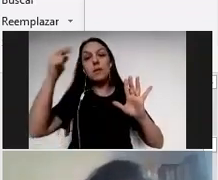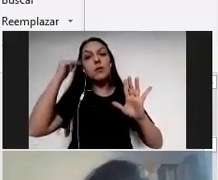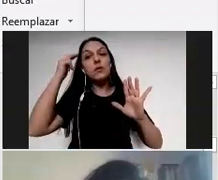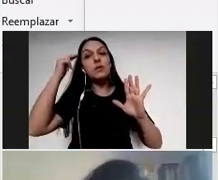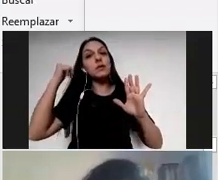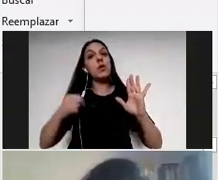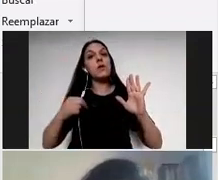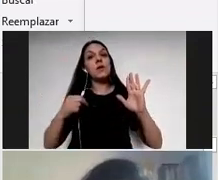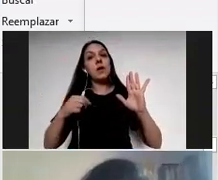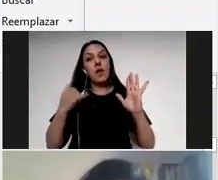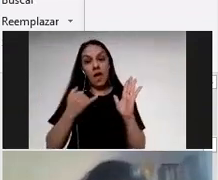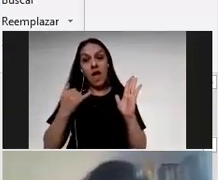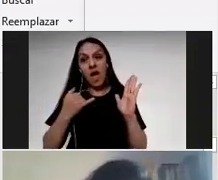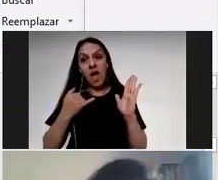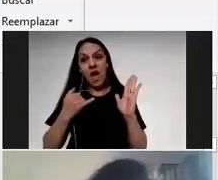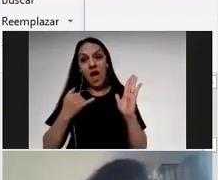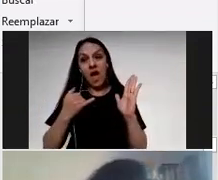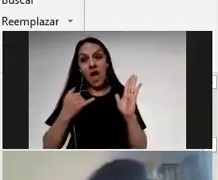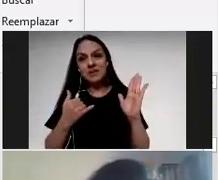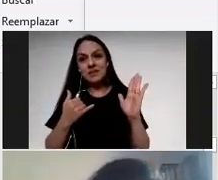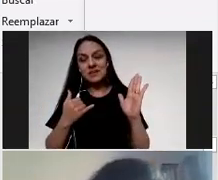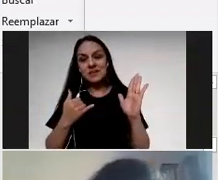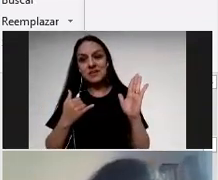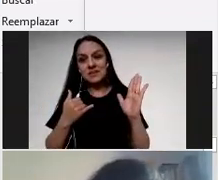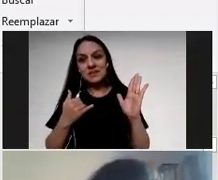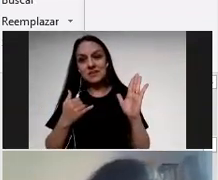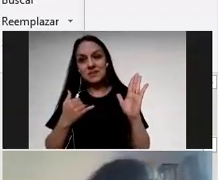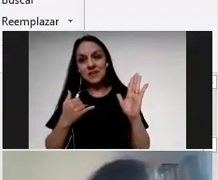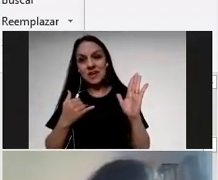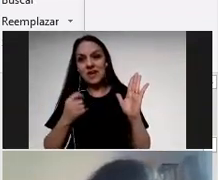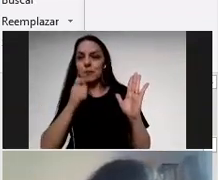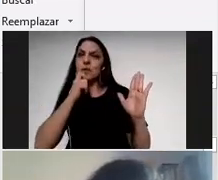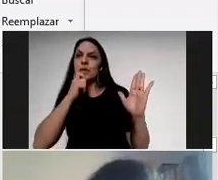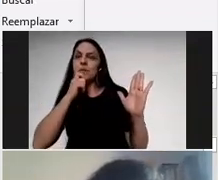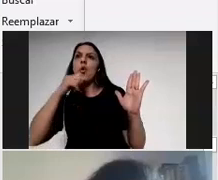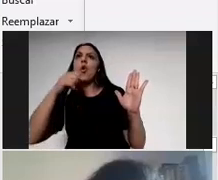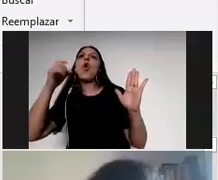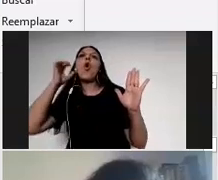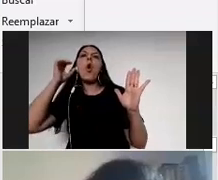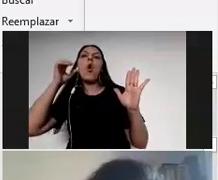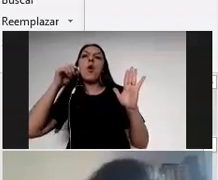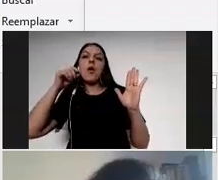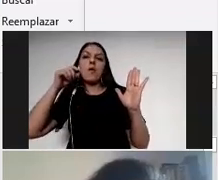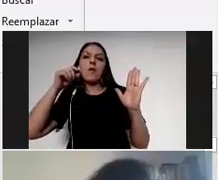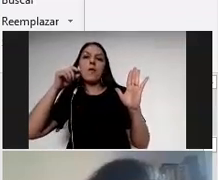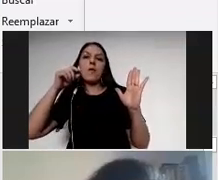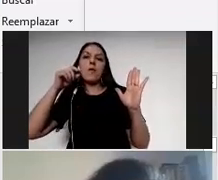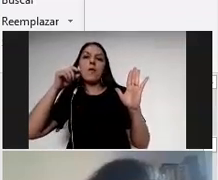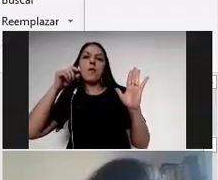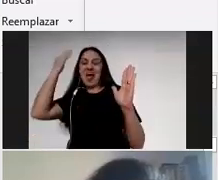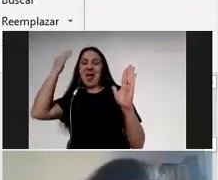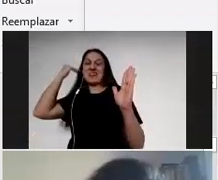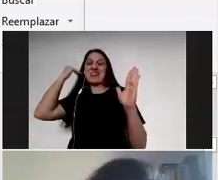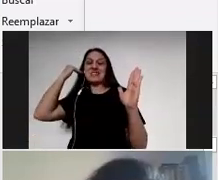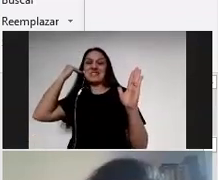ya esta Convención Interamericana de Guatemala hablaba de la eliminación de todas las formas de discriminación e